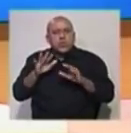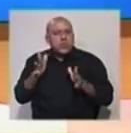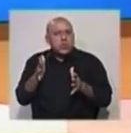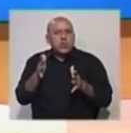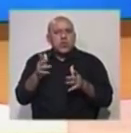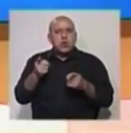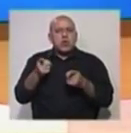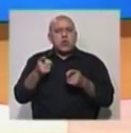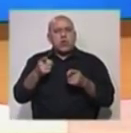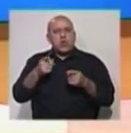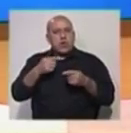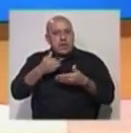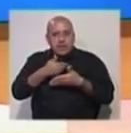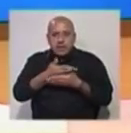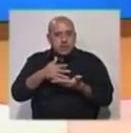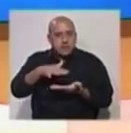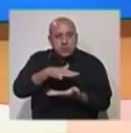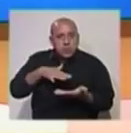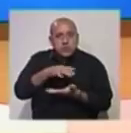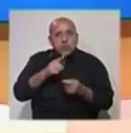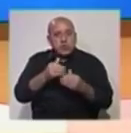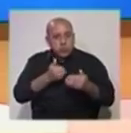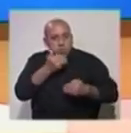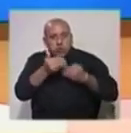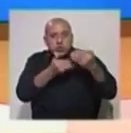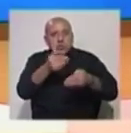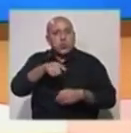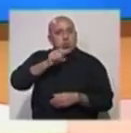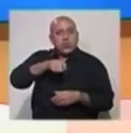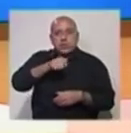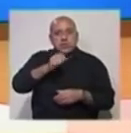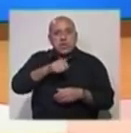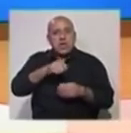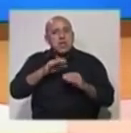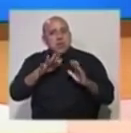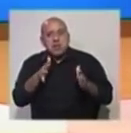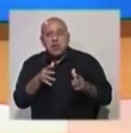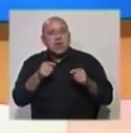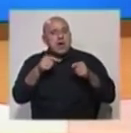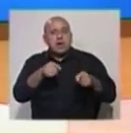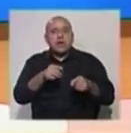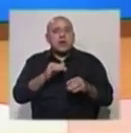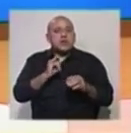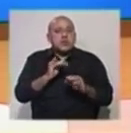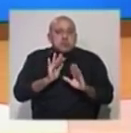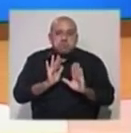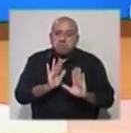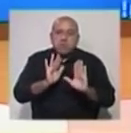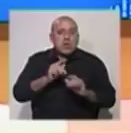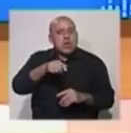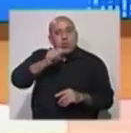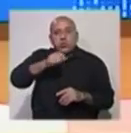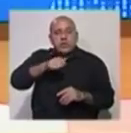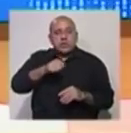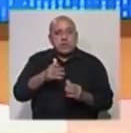la expresión de un proceso judicial impoluto que acá simplemente está actuando la